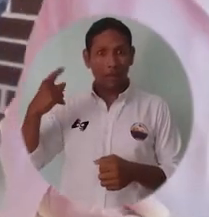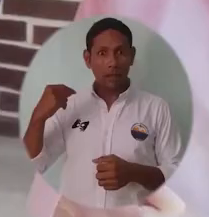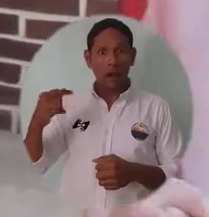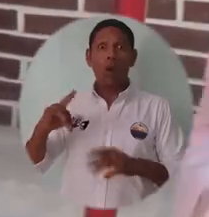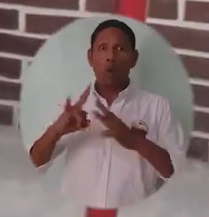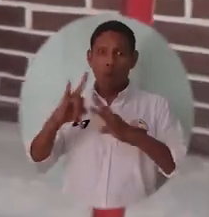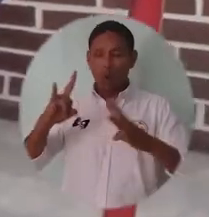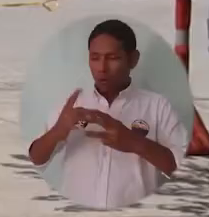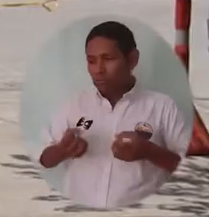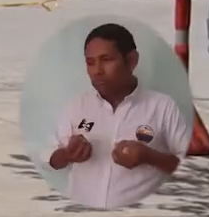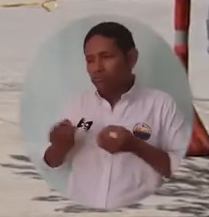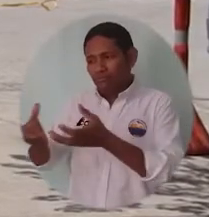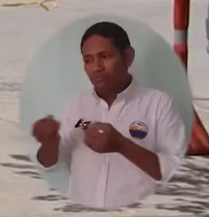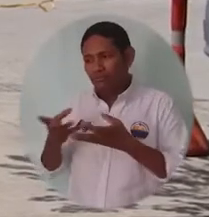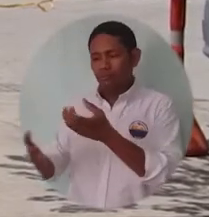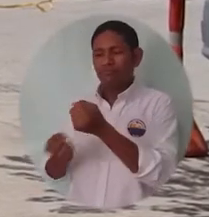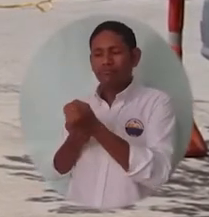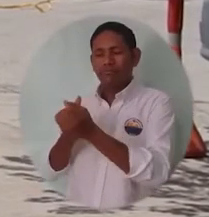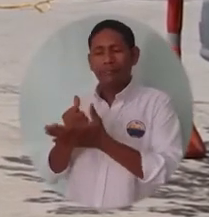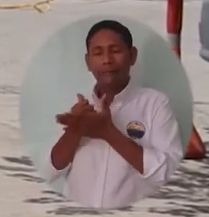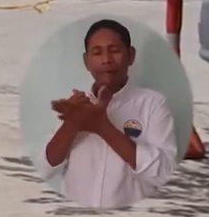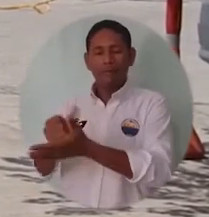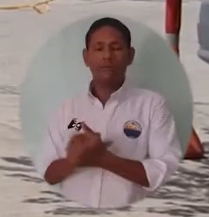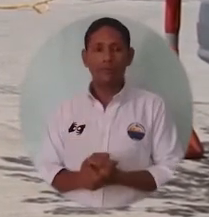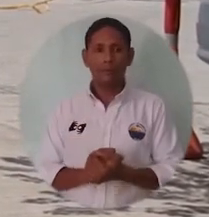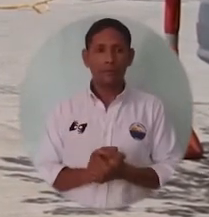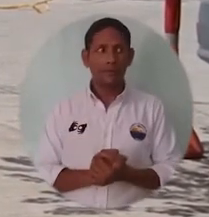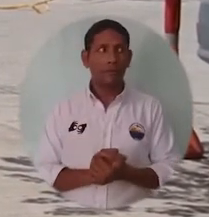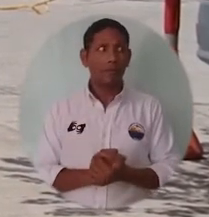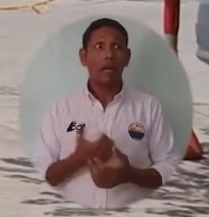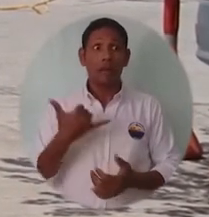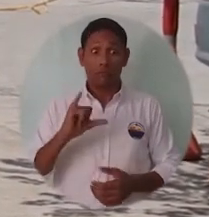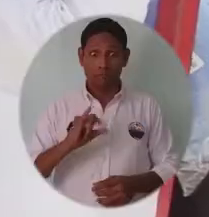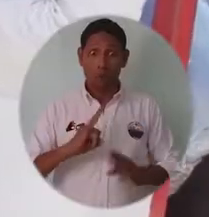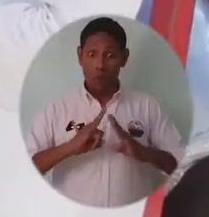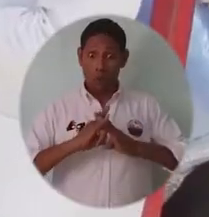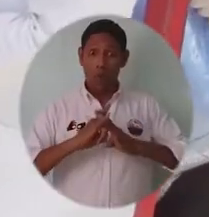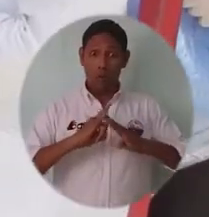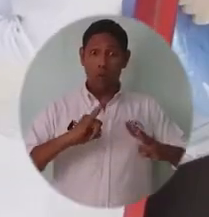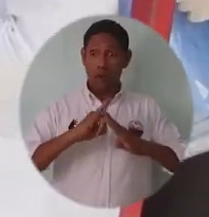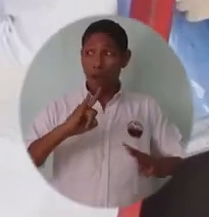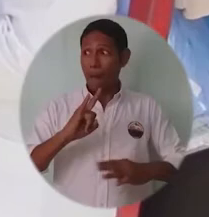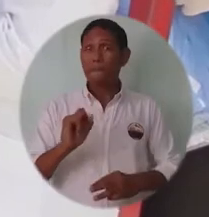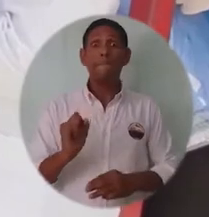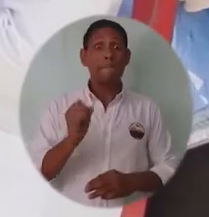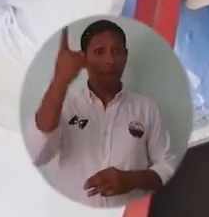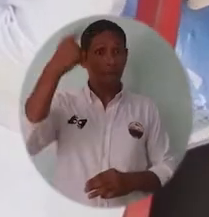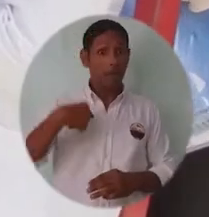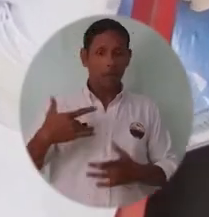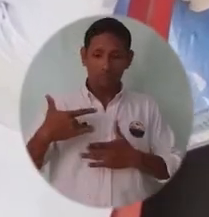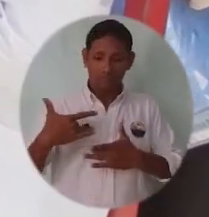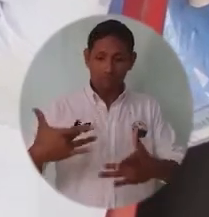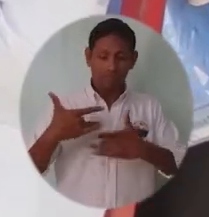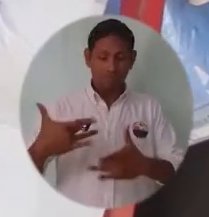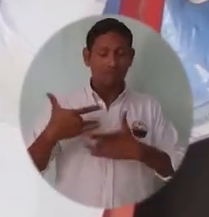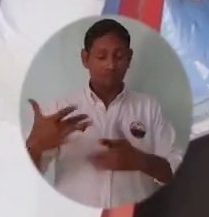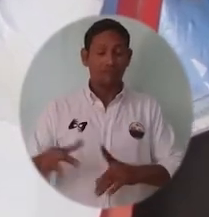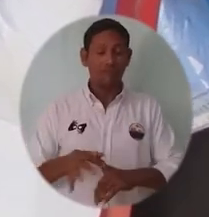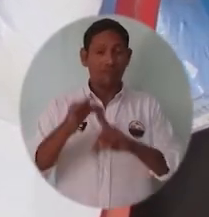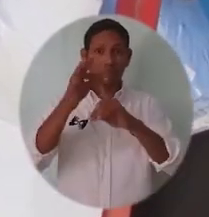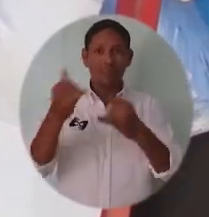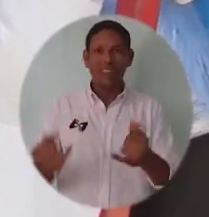Instituto Penitenciario y Carcelario de Santa Marta, la Universidad del Magdalena da una muestra de solidaridad, convirtiéndose en la primera